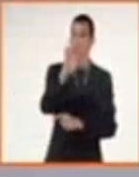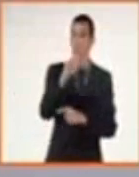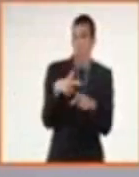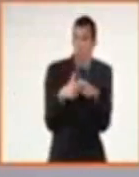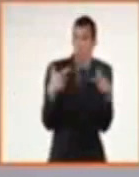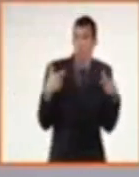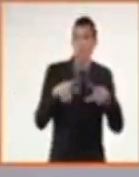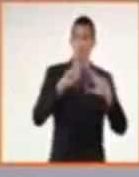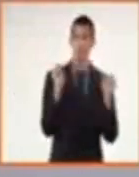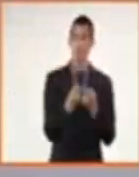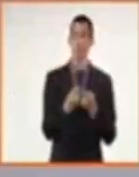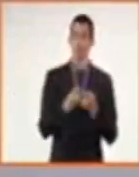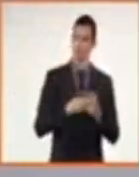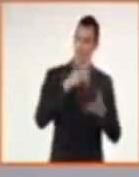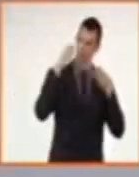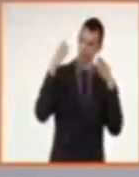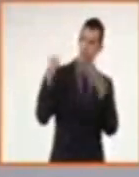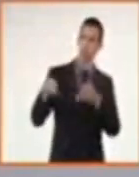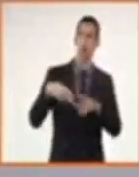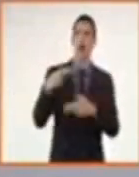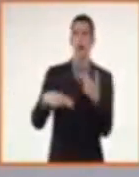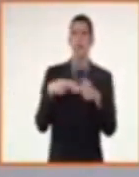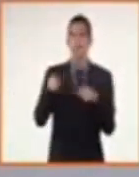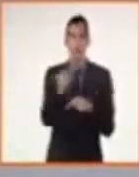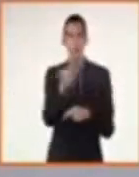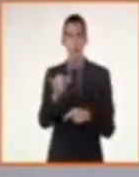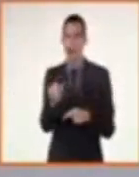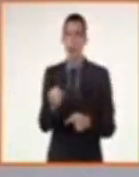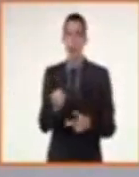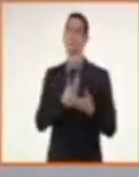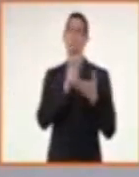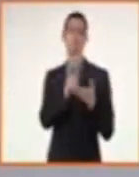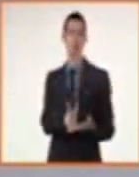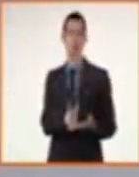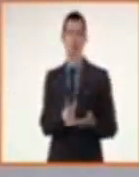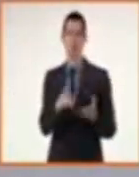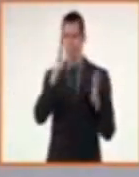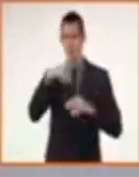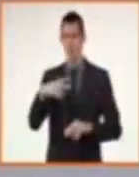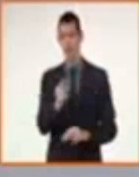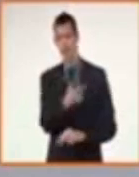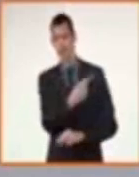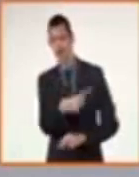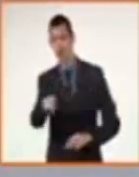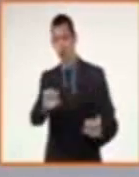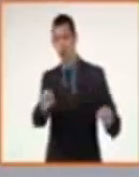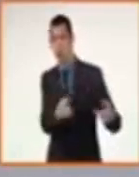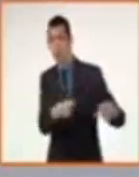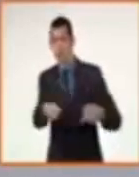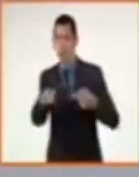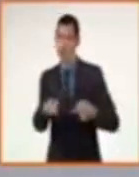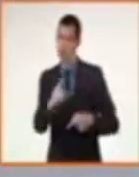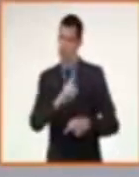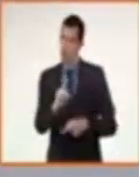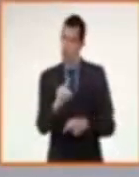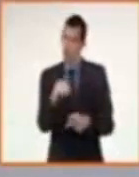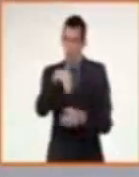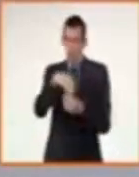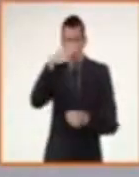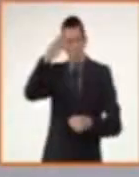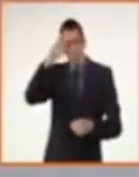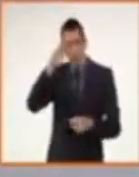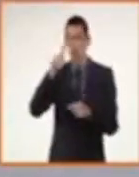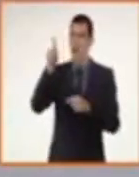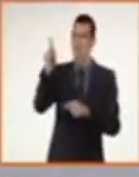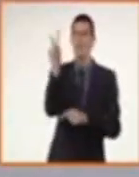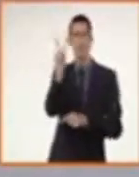estamos ante un resultado que tiene que verse de manera positiva y con lecturas que también hay que